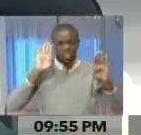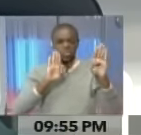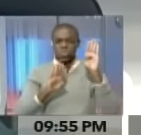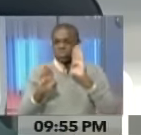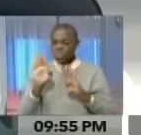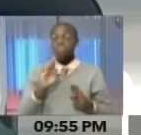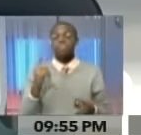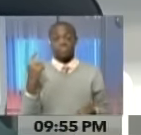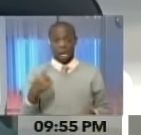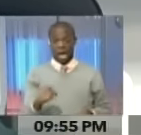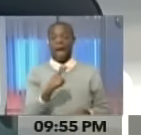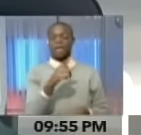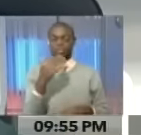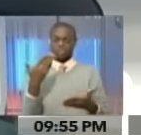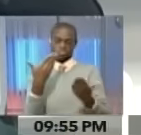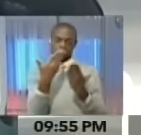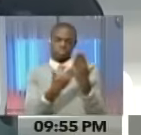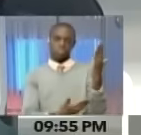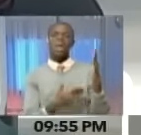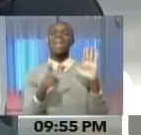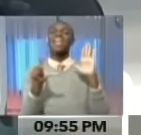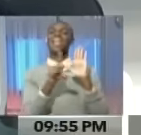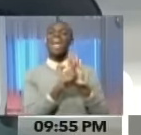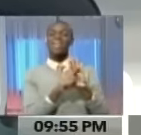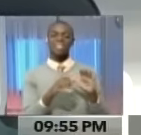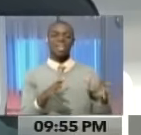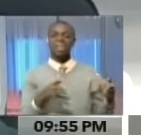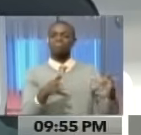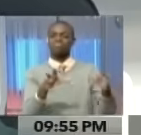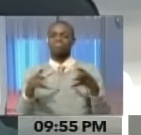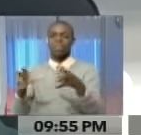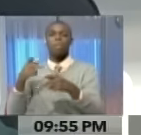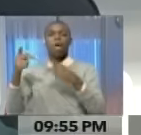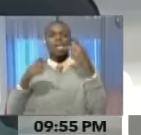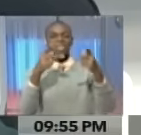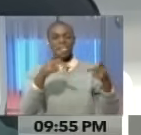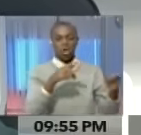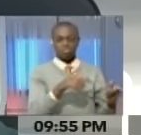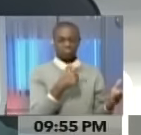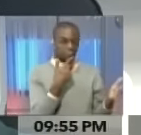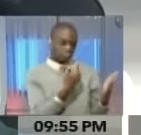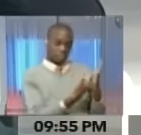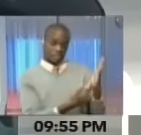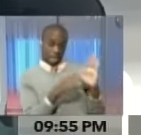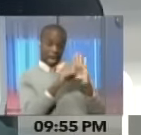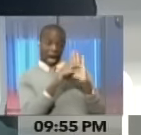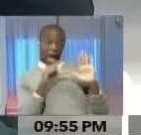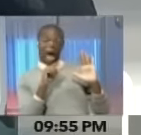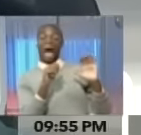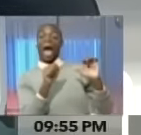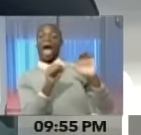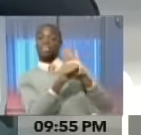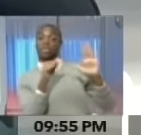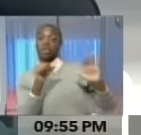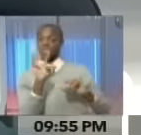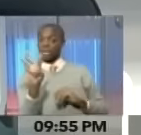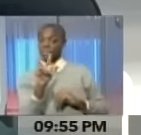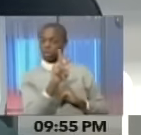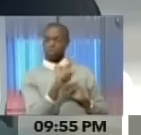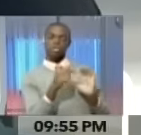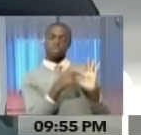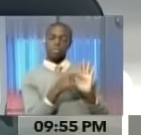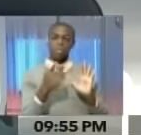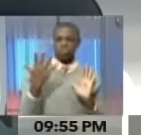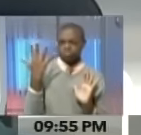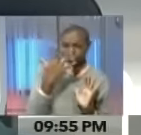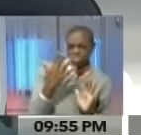artículo 32 de la ley de partidos políticos que dice que si se detecta algún evento fraudulento en un hecho administrativo del Consejo electoral por